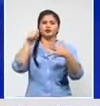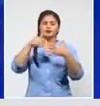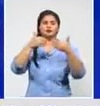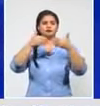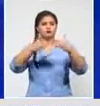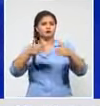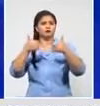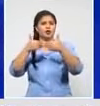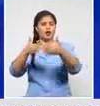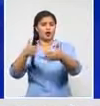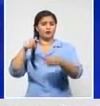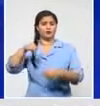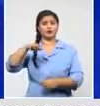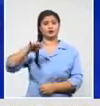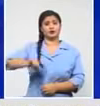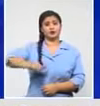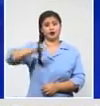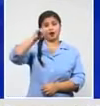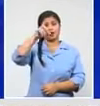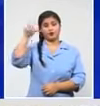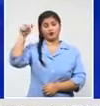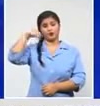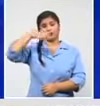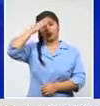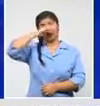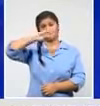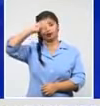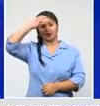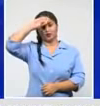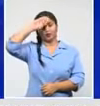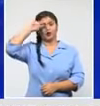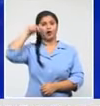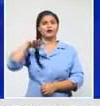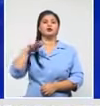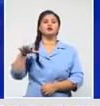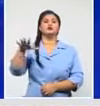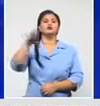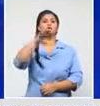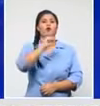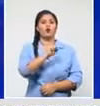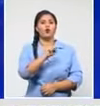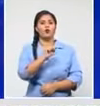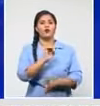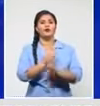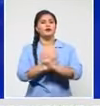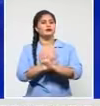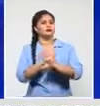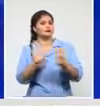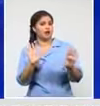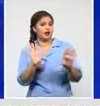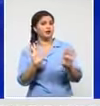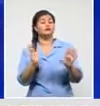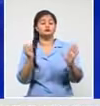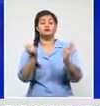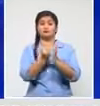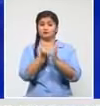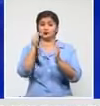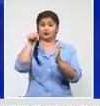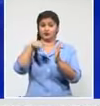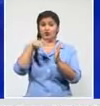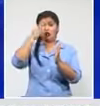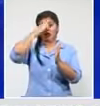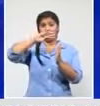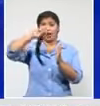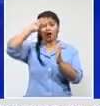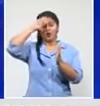los servicios aeroportuarios en el país y también con todo el protocolo que ya ha fijado Cuba para el recibimiento a turistas,